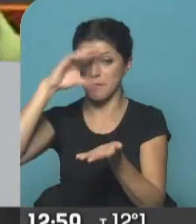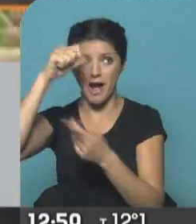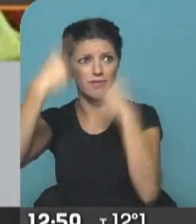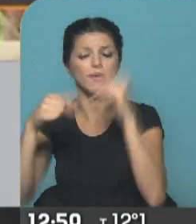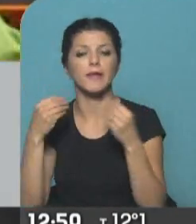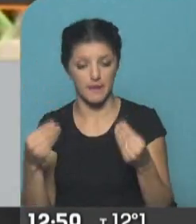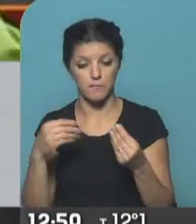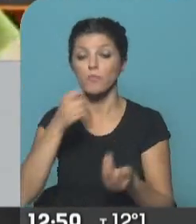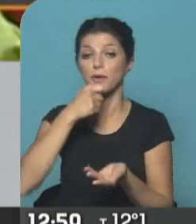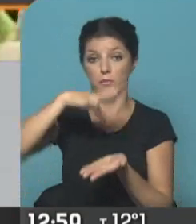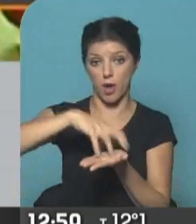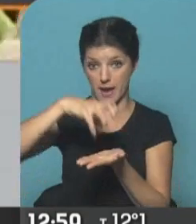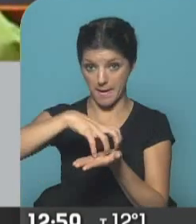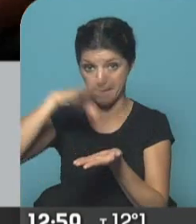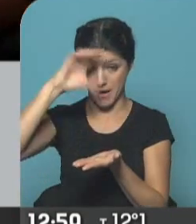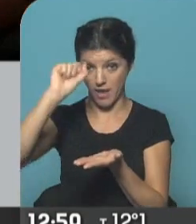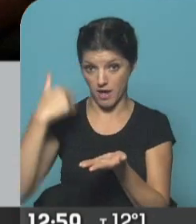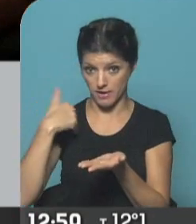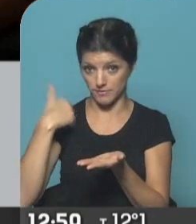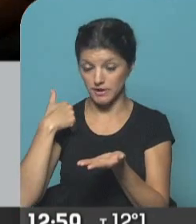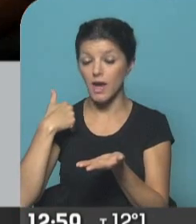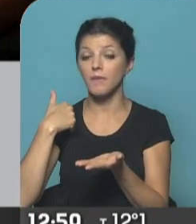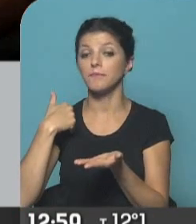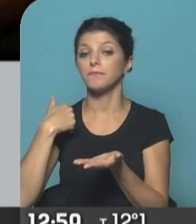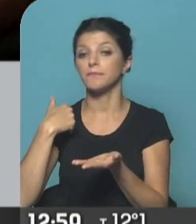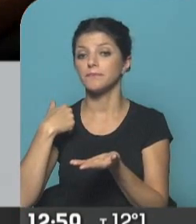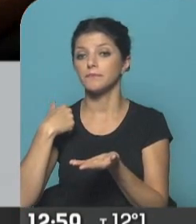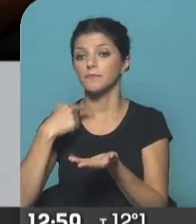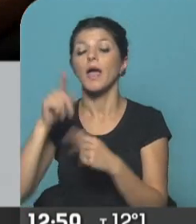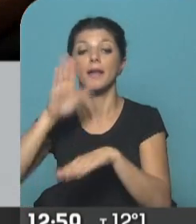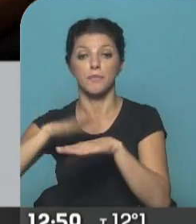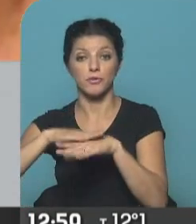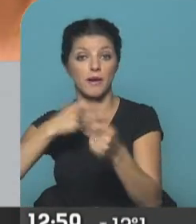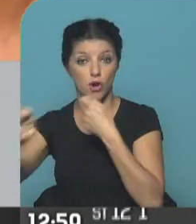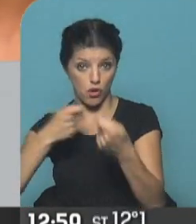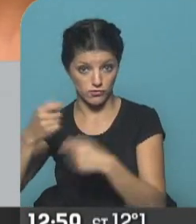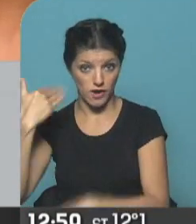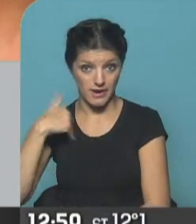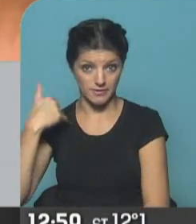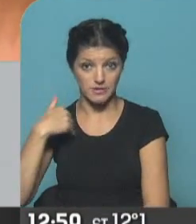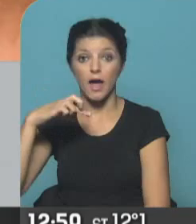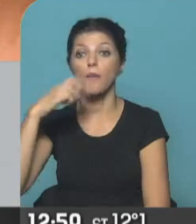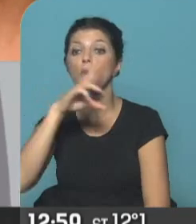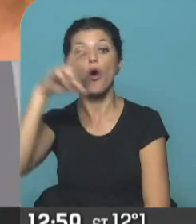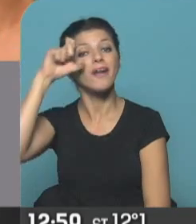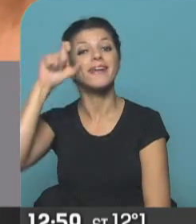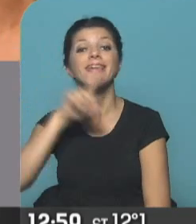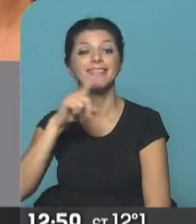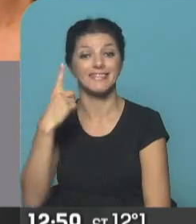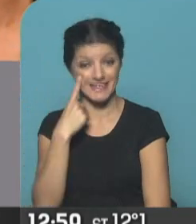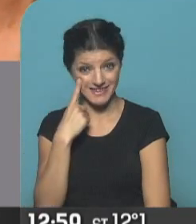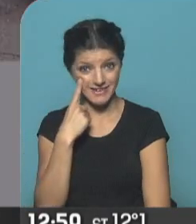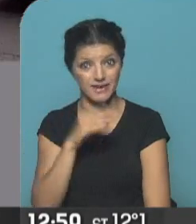la Embajada Argentina a esta altura está yendo el encargado de negocios de Argentina, Eduardo Porretti, a